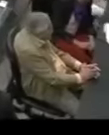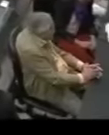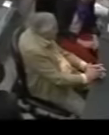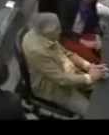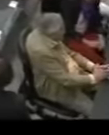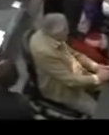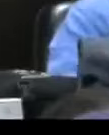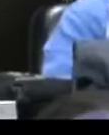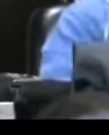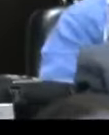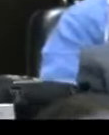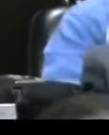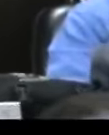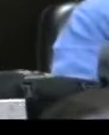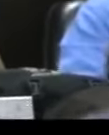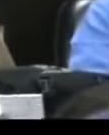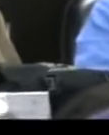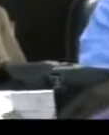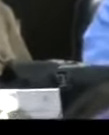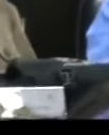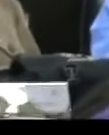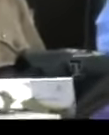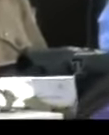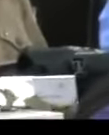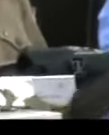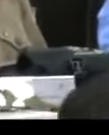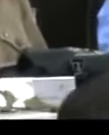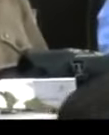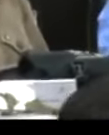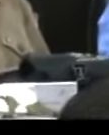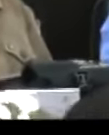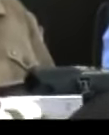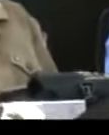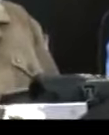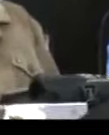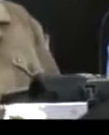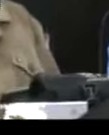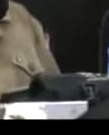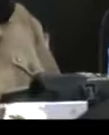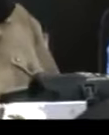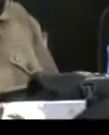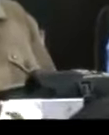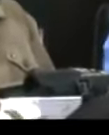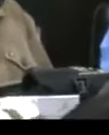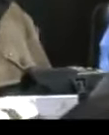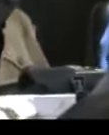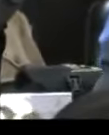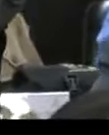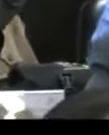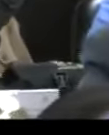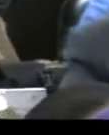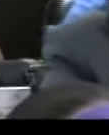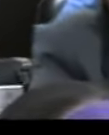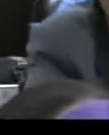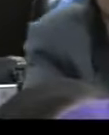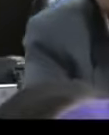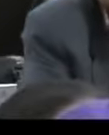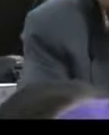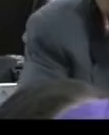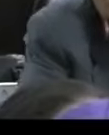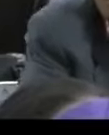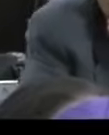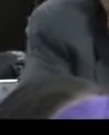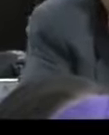Buenas tardes, señor presidente, junta directiva, colegas parlamentarios, parlamentarias,